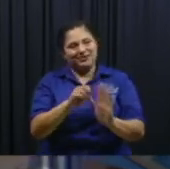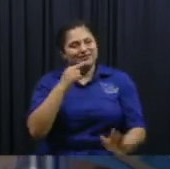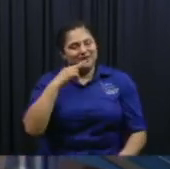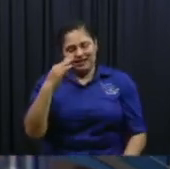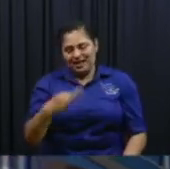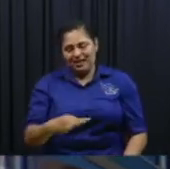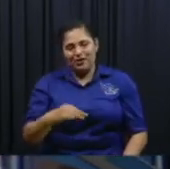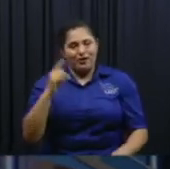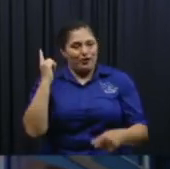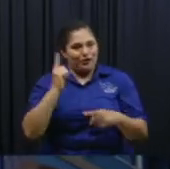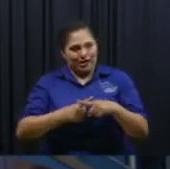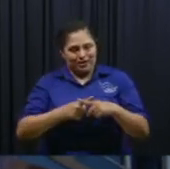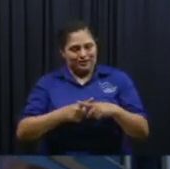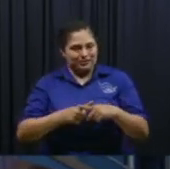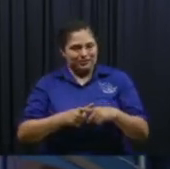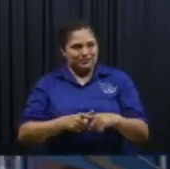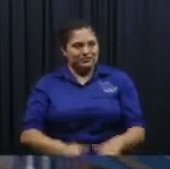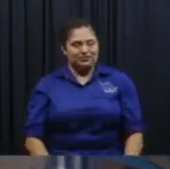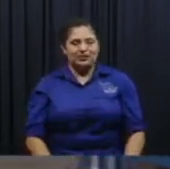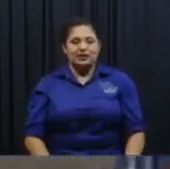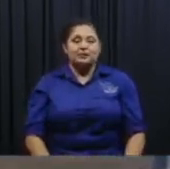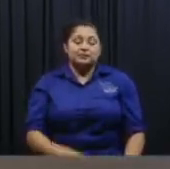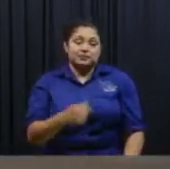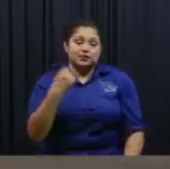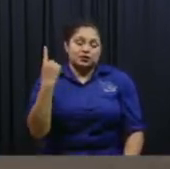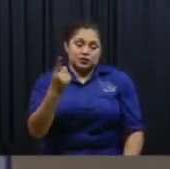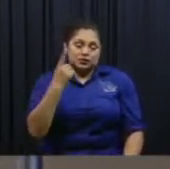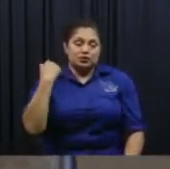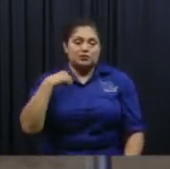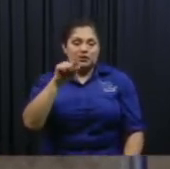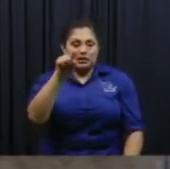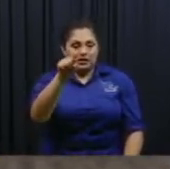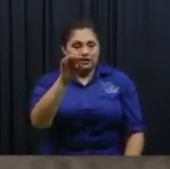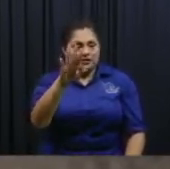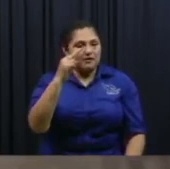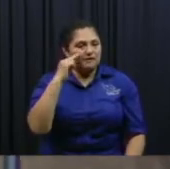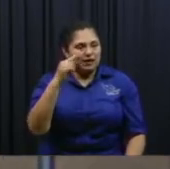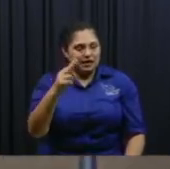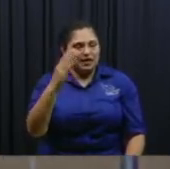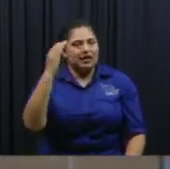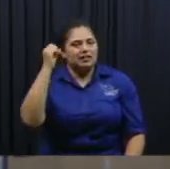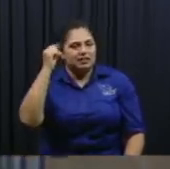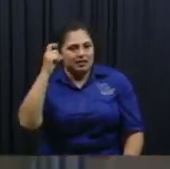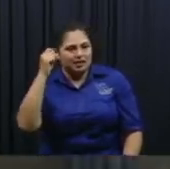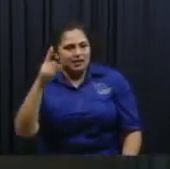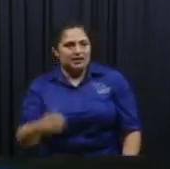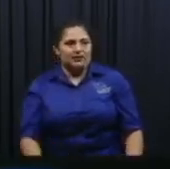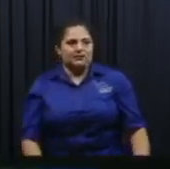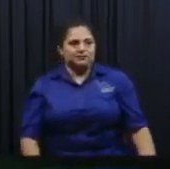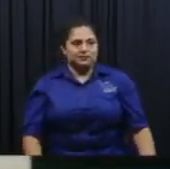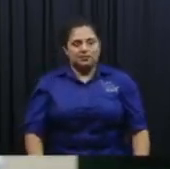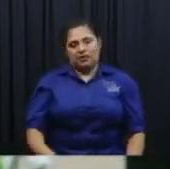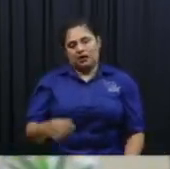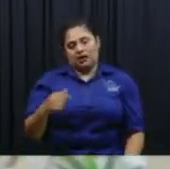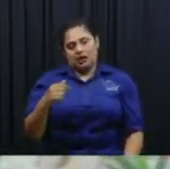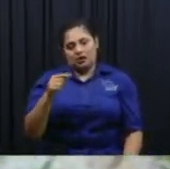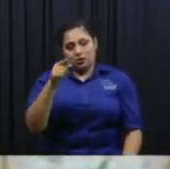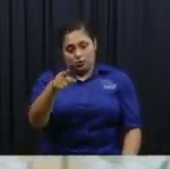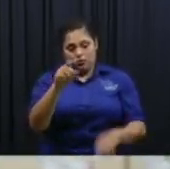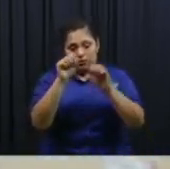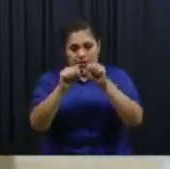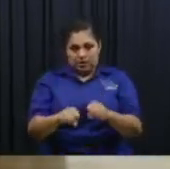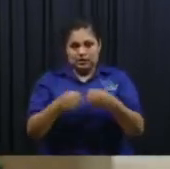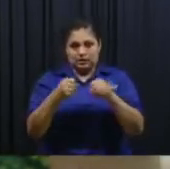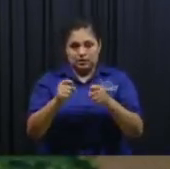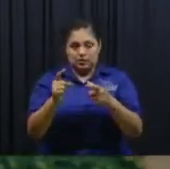lo correcto sí o no pero solamente para hacerle ver que uno puede ser con lo que es de uno lo que quiera